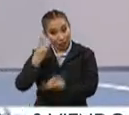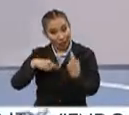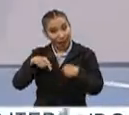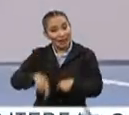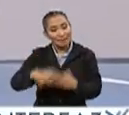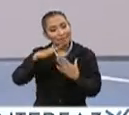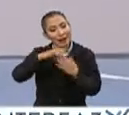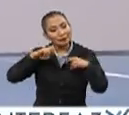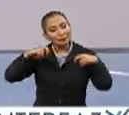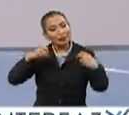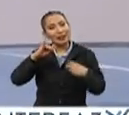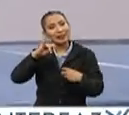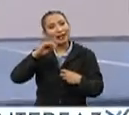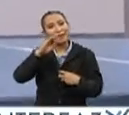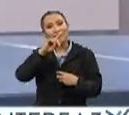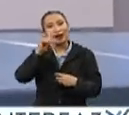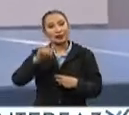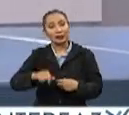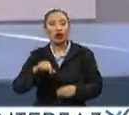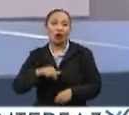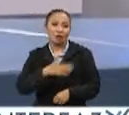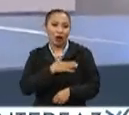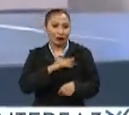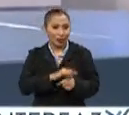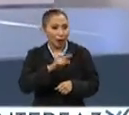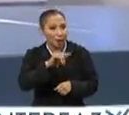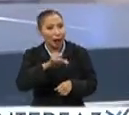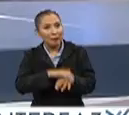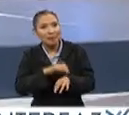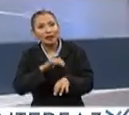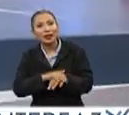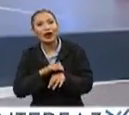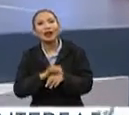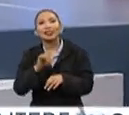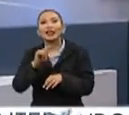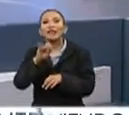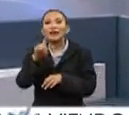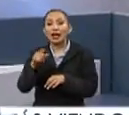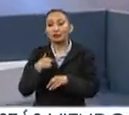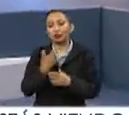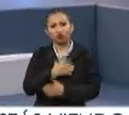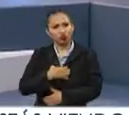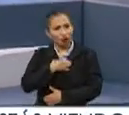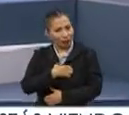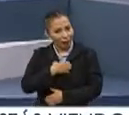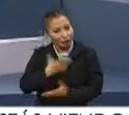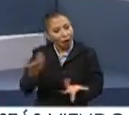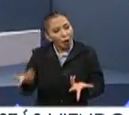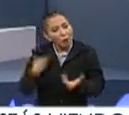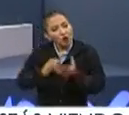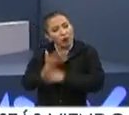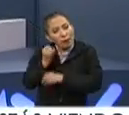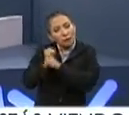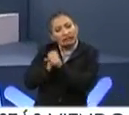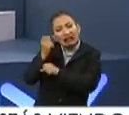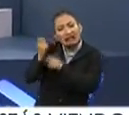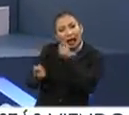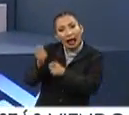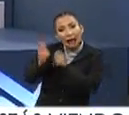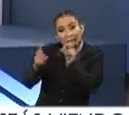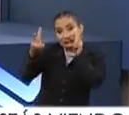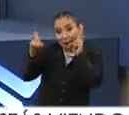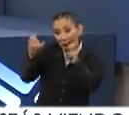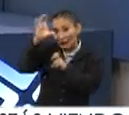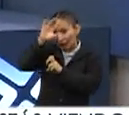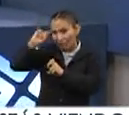aquí en la mesa de Interfaz esta mañana. ¿Qué tal? Muy buenos días, Omar. Amigos de Interfaz, pues muy contento de presentarles un nuevo reportaje de este que es mi